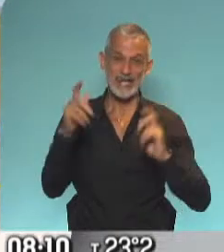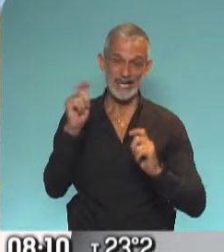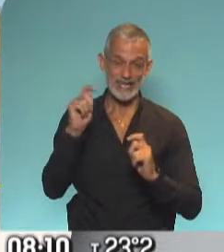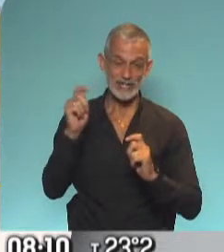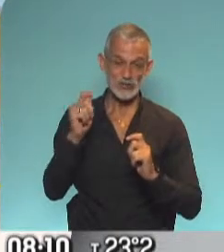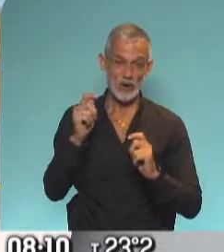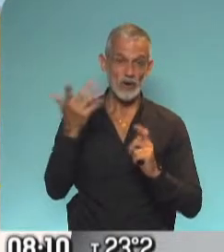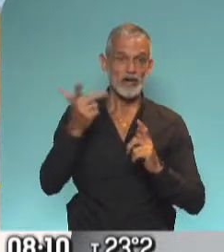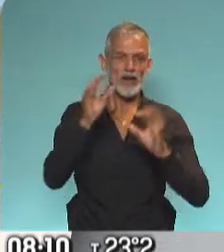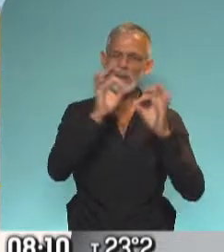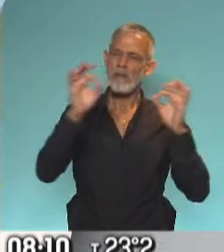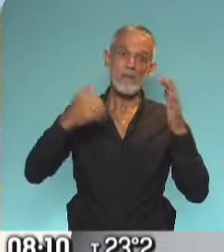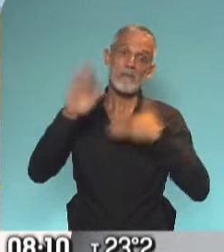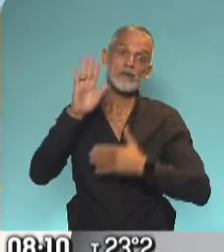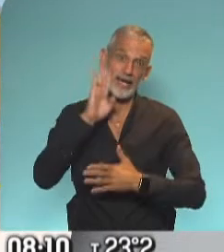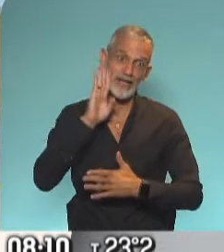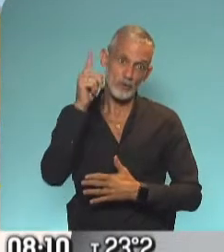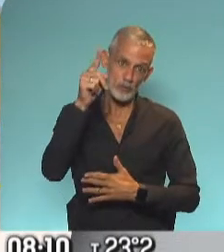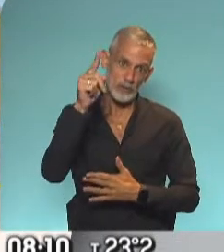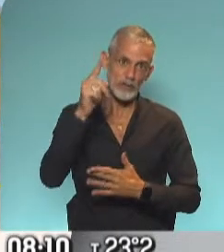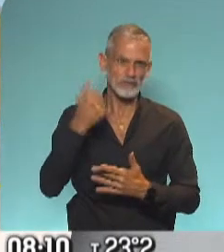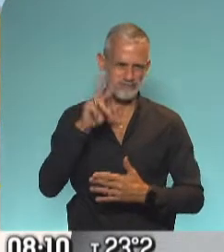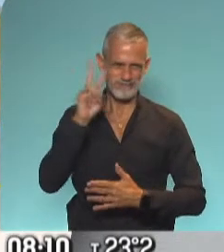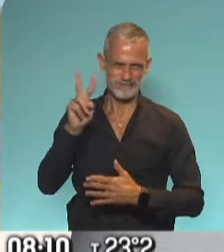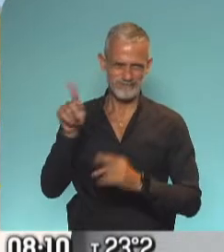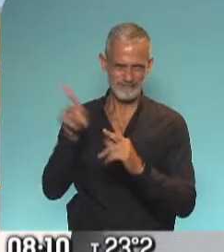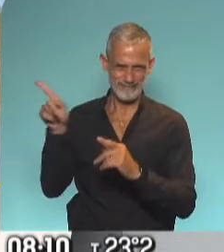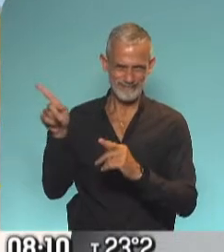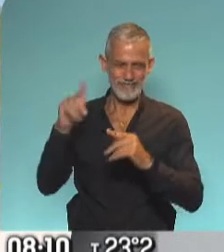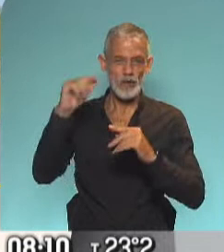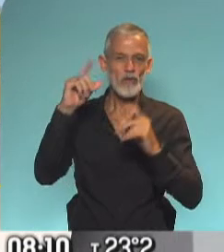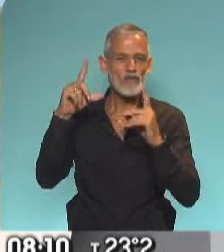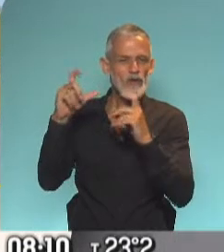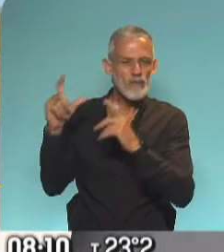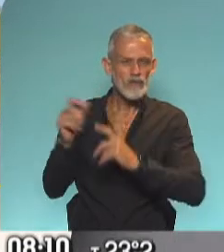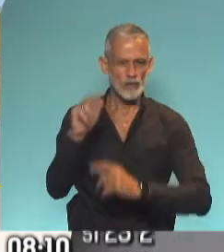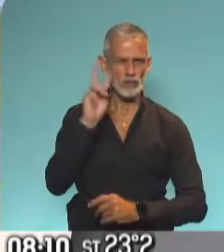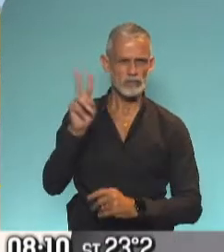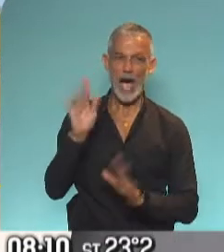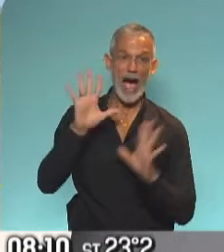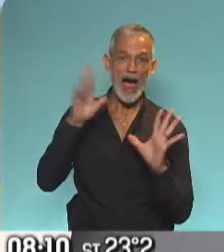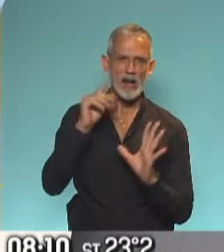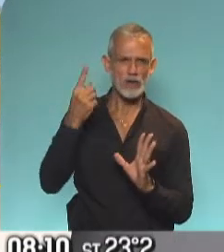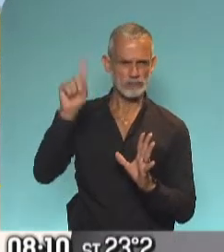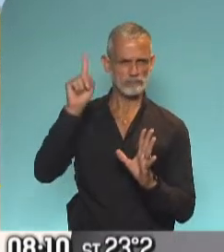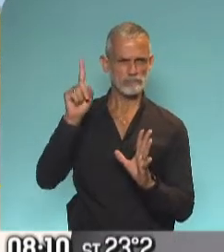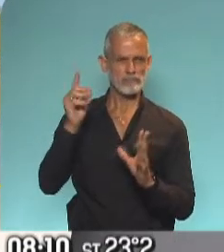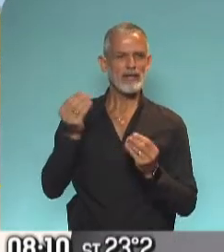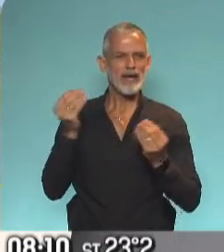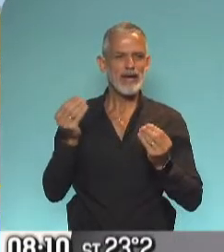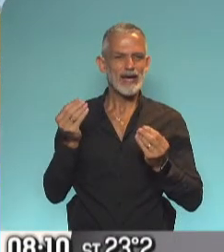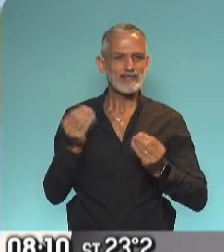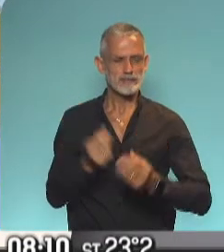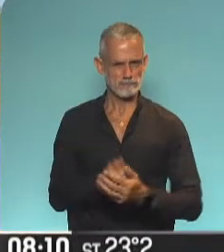son estadounidenses, es un dato importante, ahí lo estamos viendo. Y no sé si hay algo, Ale, que ahí te llama la atención. Sí, la verdad que